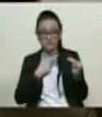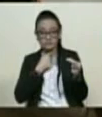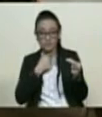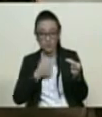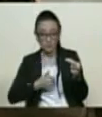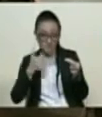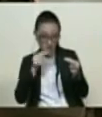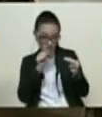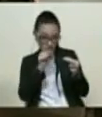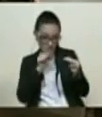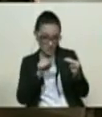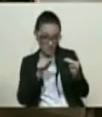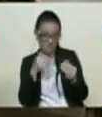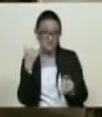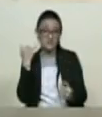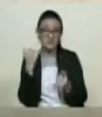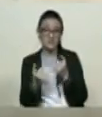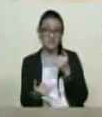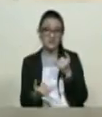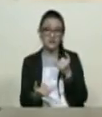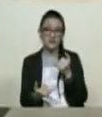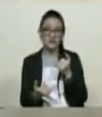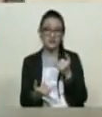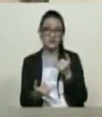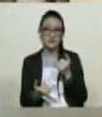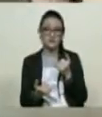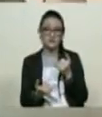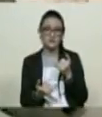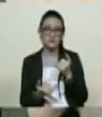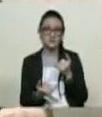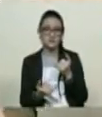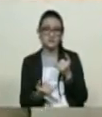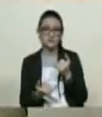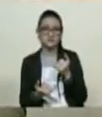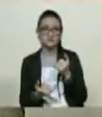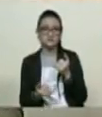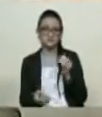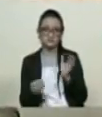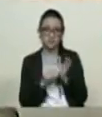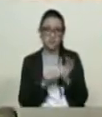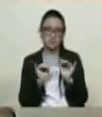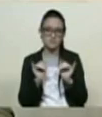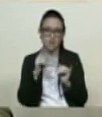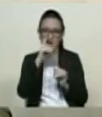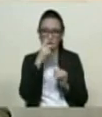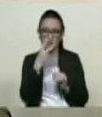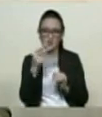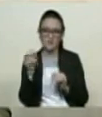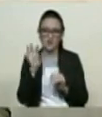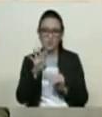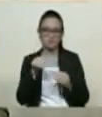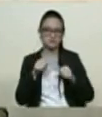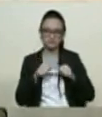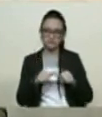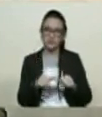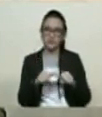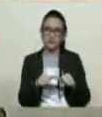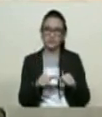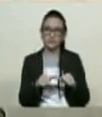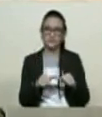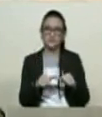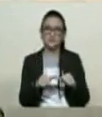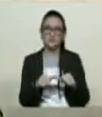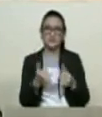preferencia. Al final, como siempre, que lo implementamos desde el año 2004 y se mantiene, haremos